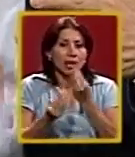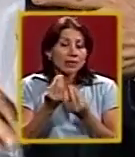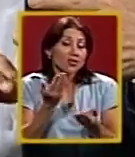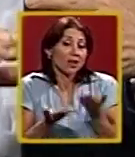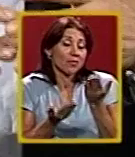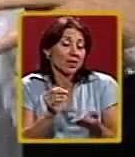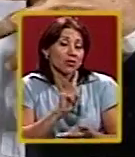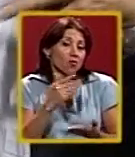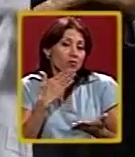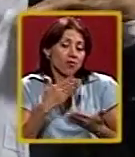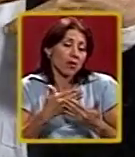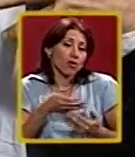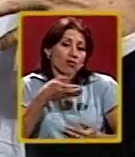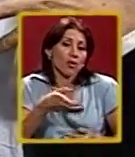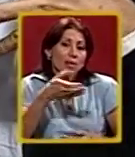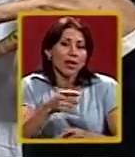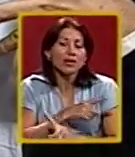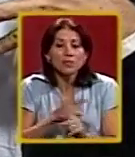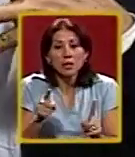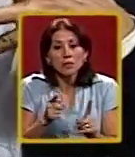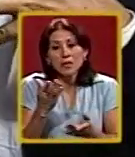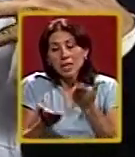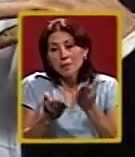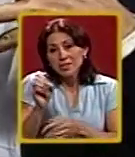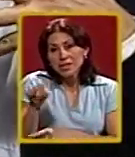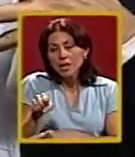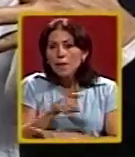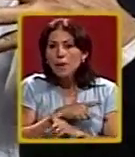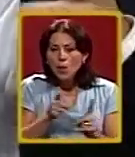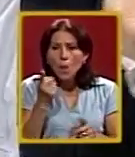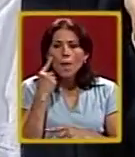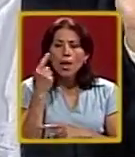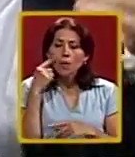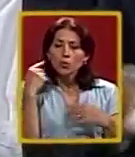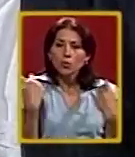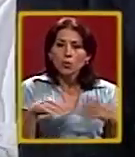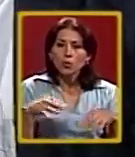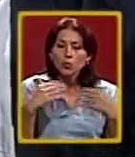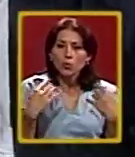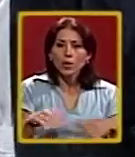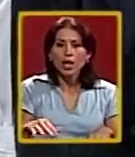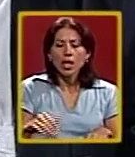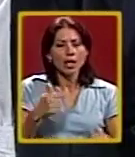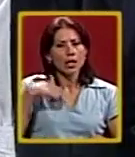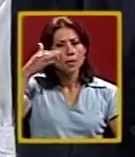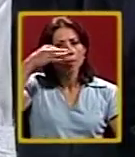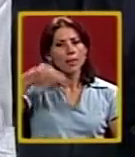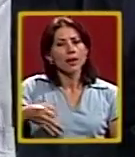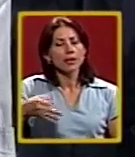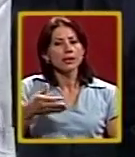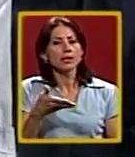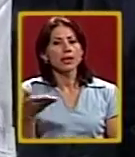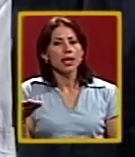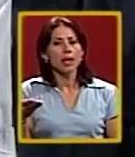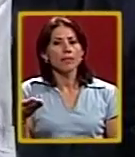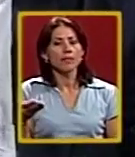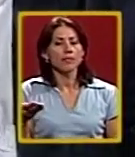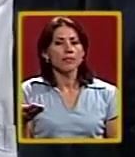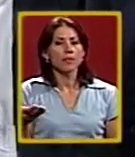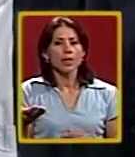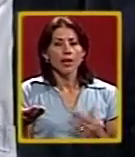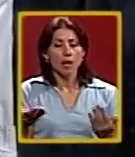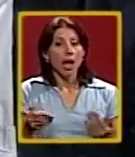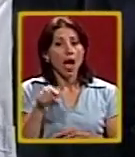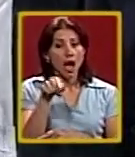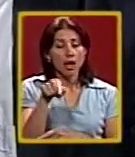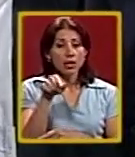recomendables, o tal vez algunos sí, pero es decir, el tamaño de la presencia, y me parece que